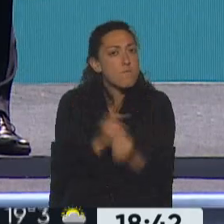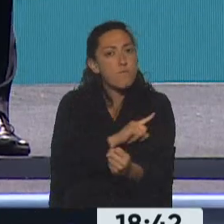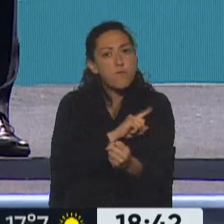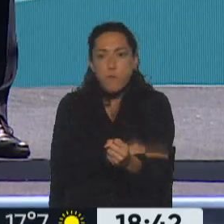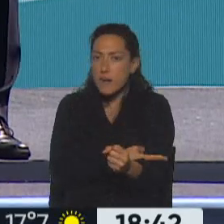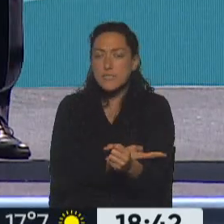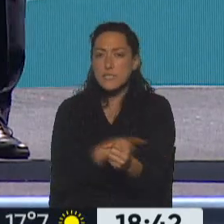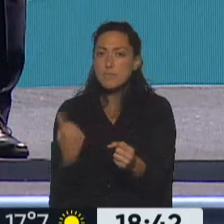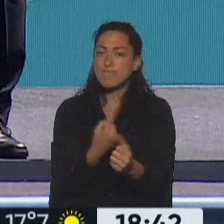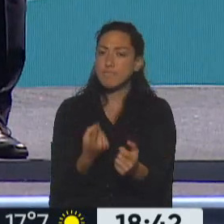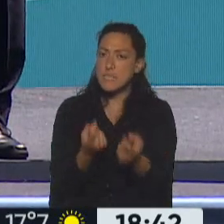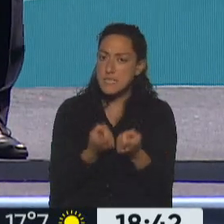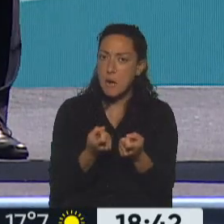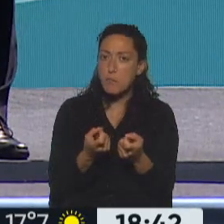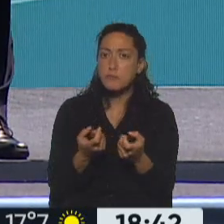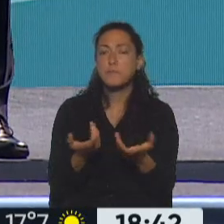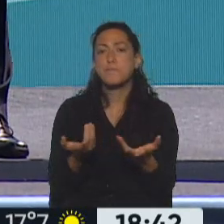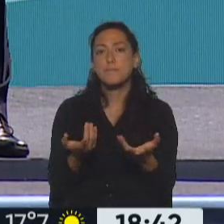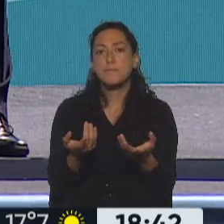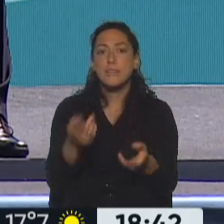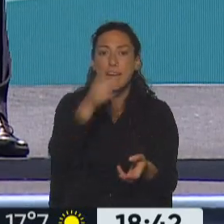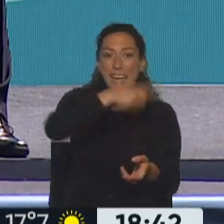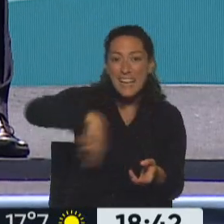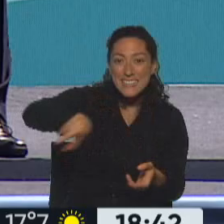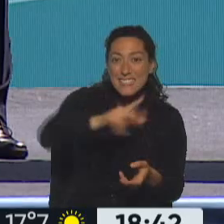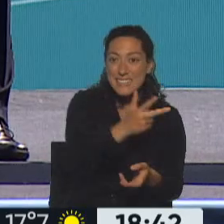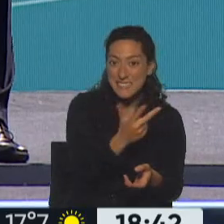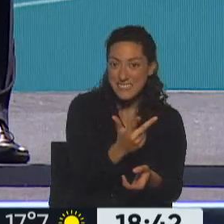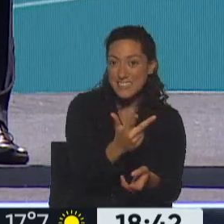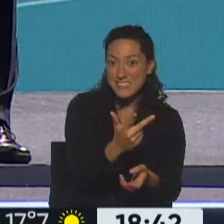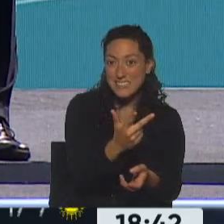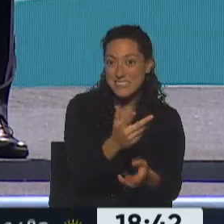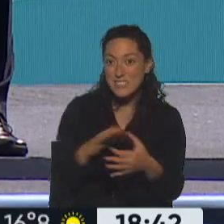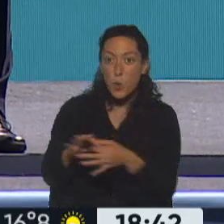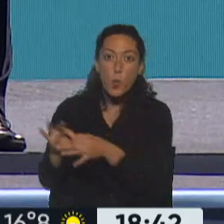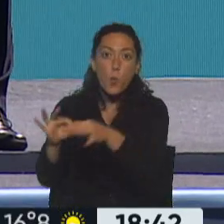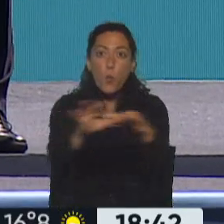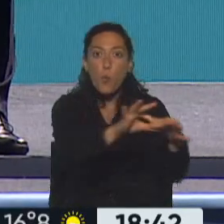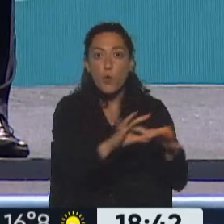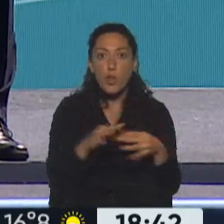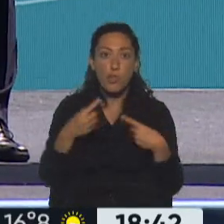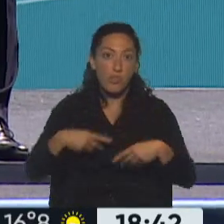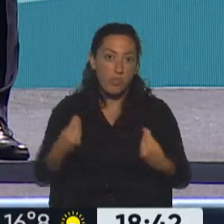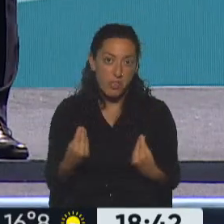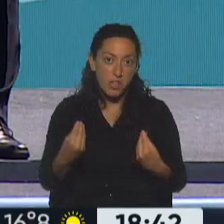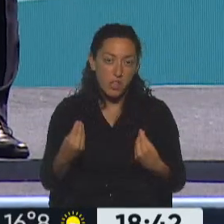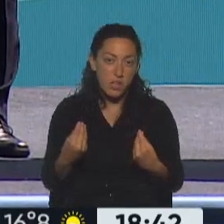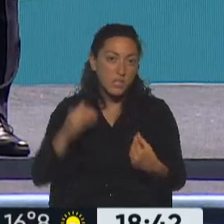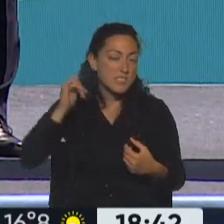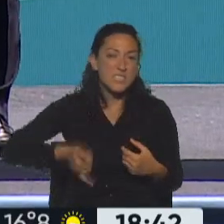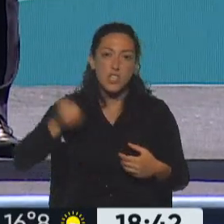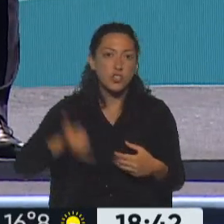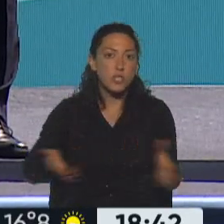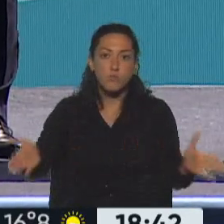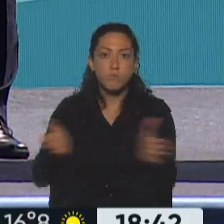falta. Si hay algo que nos une a ellas, es la convicción de que debemos estar unidos por